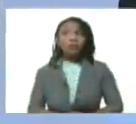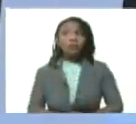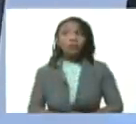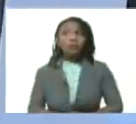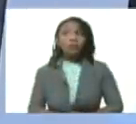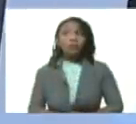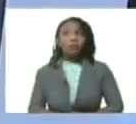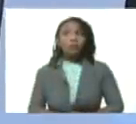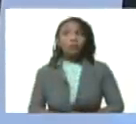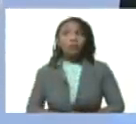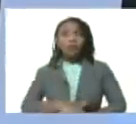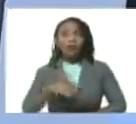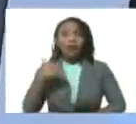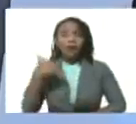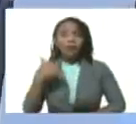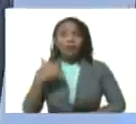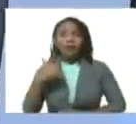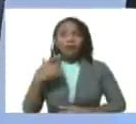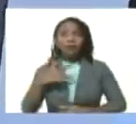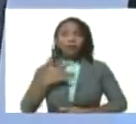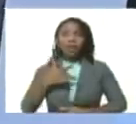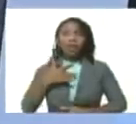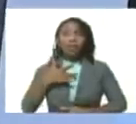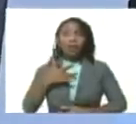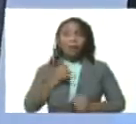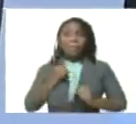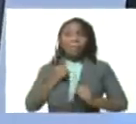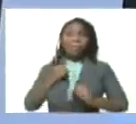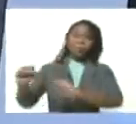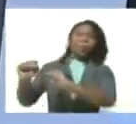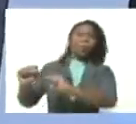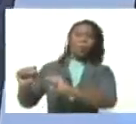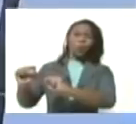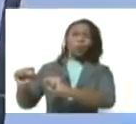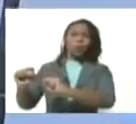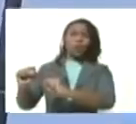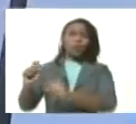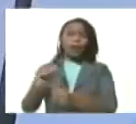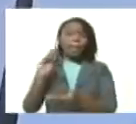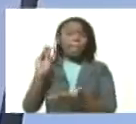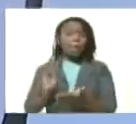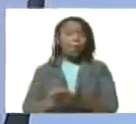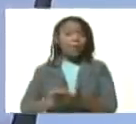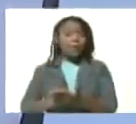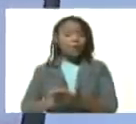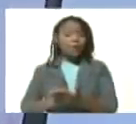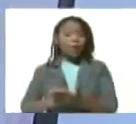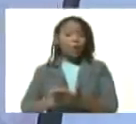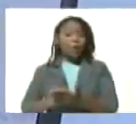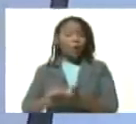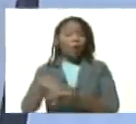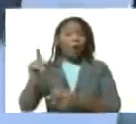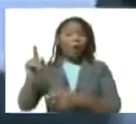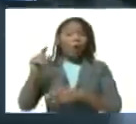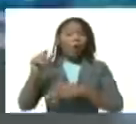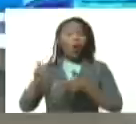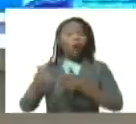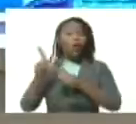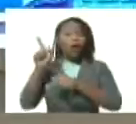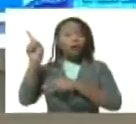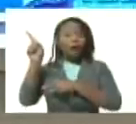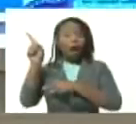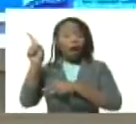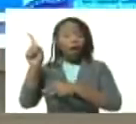Que haya percibido el desprecio que han sembrado en Colombia contra los